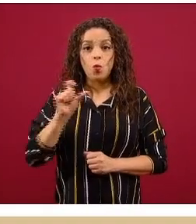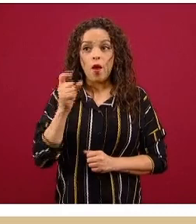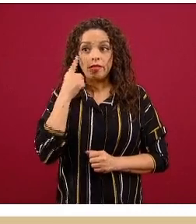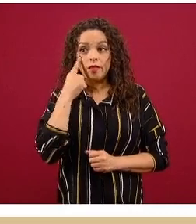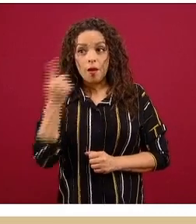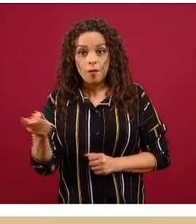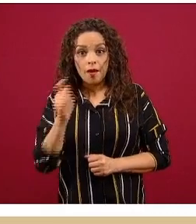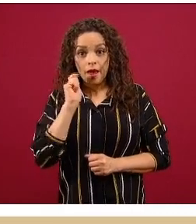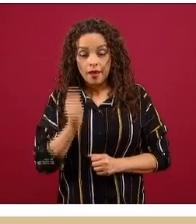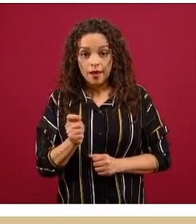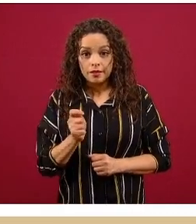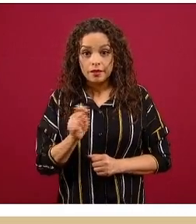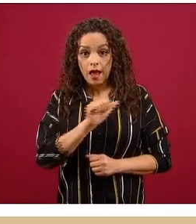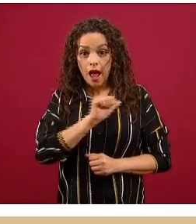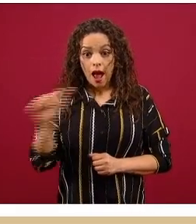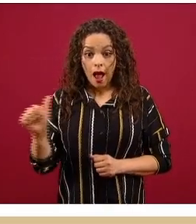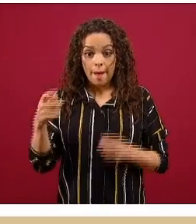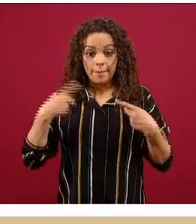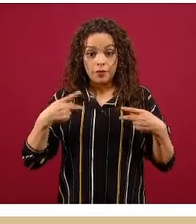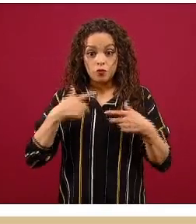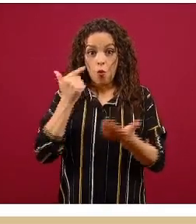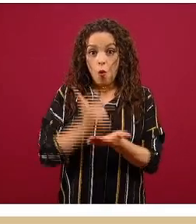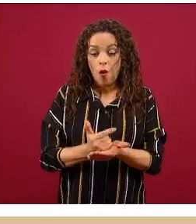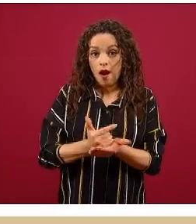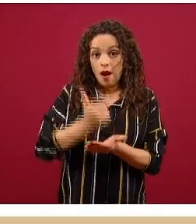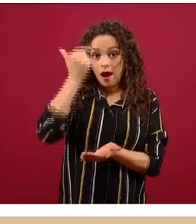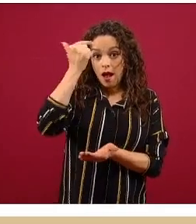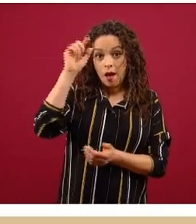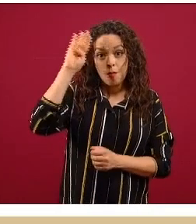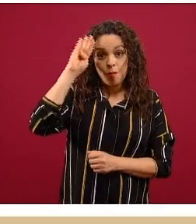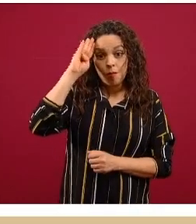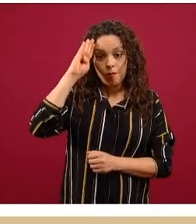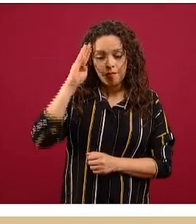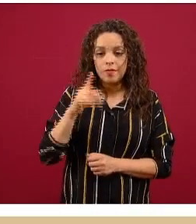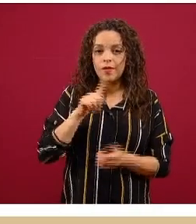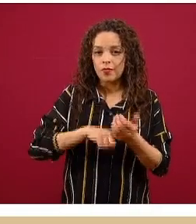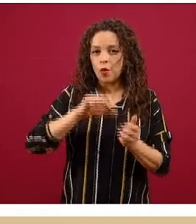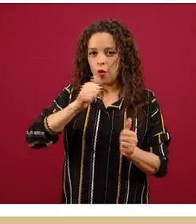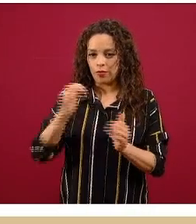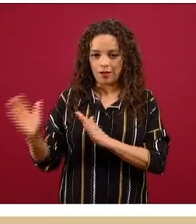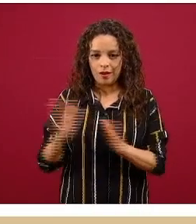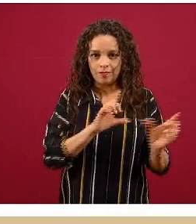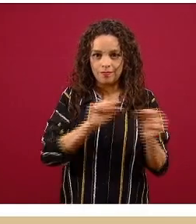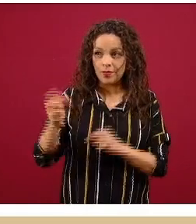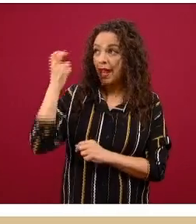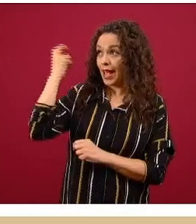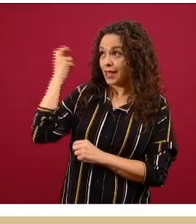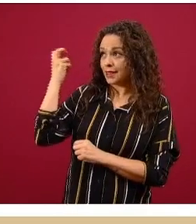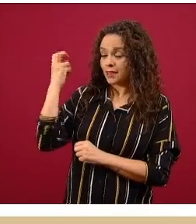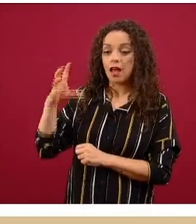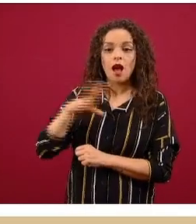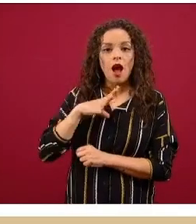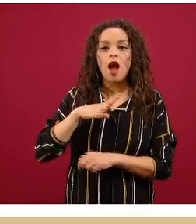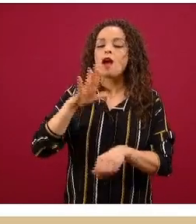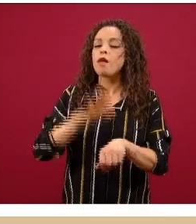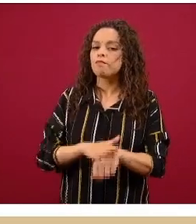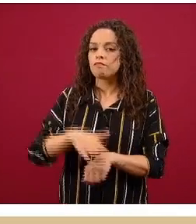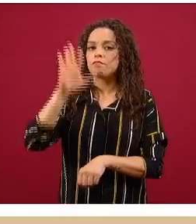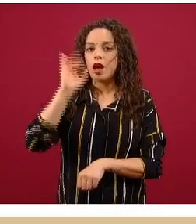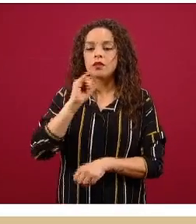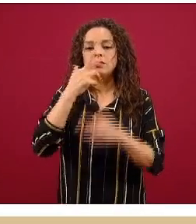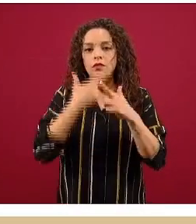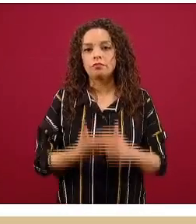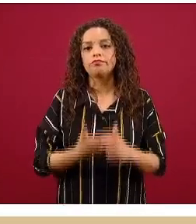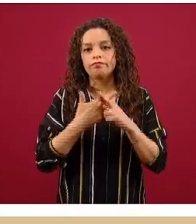son para pacientes graves críticos, que es la siguiente diapositiva, aquí sí hay mayor disponibilidad. De hecho, todas